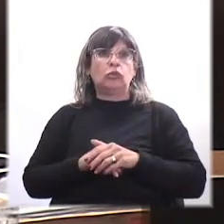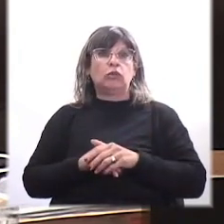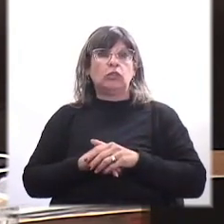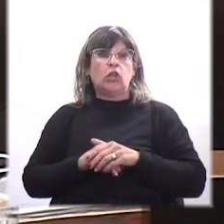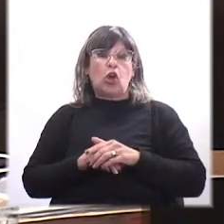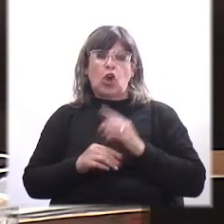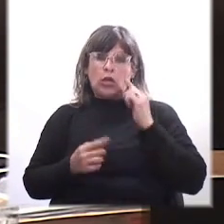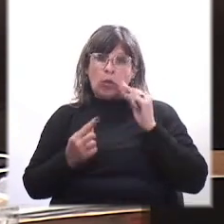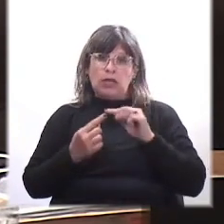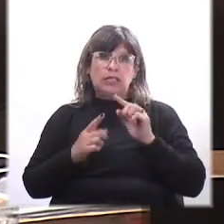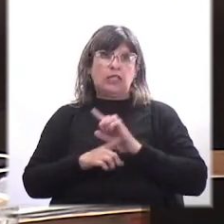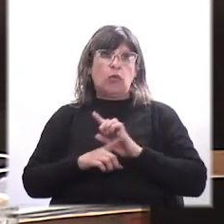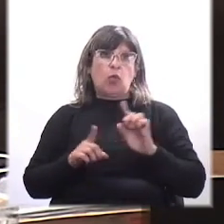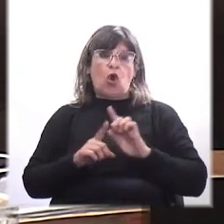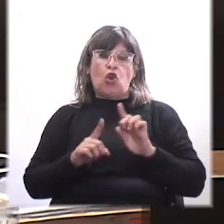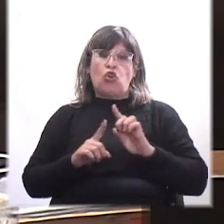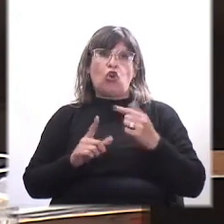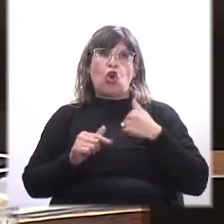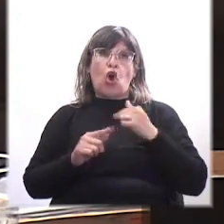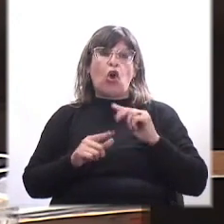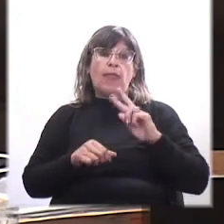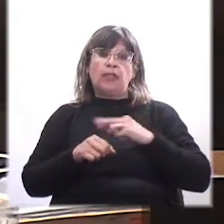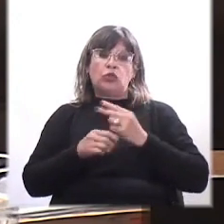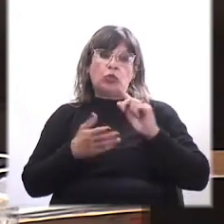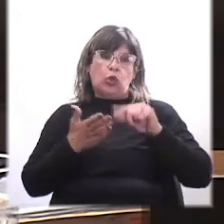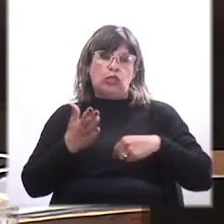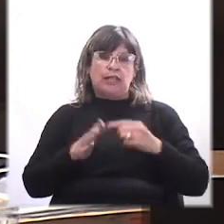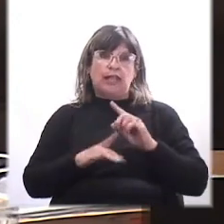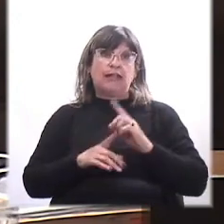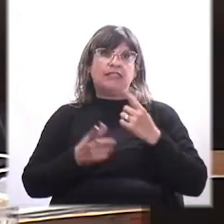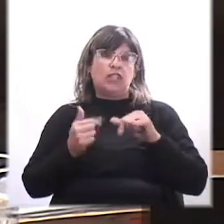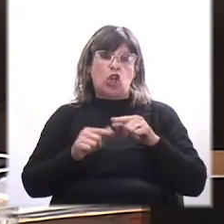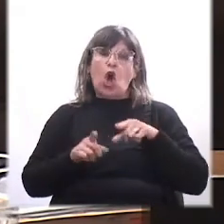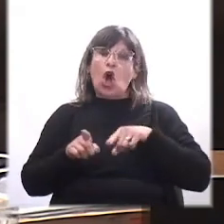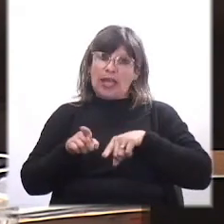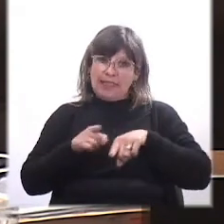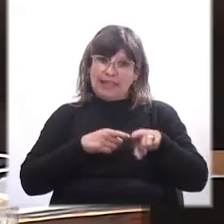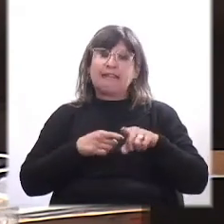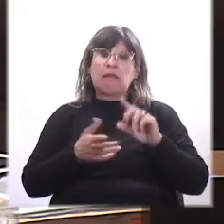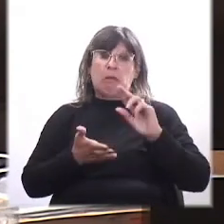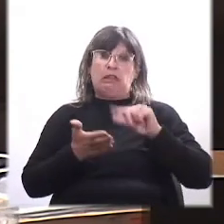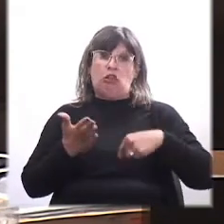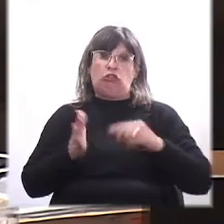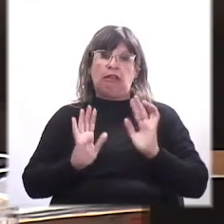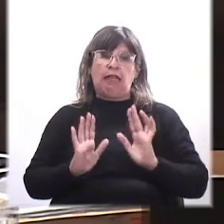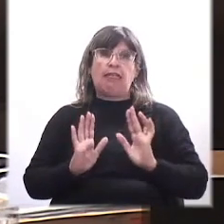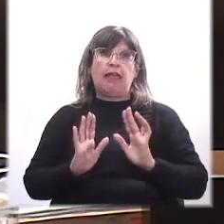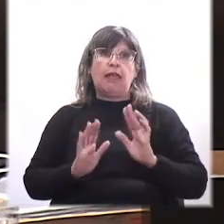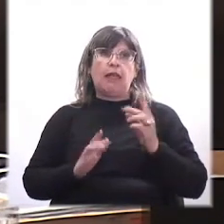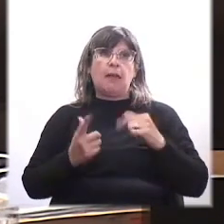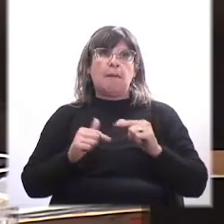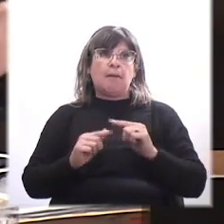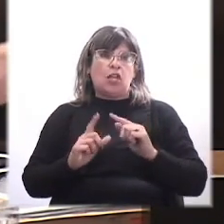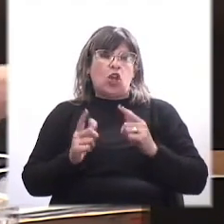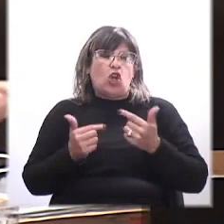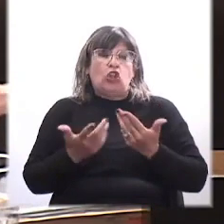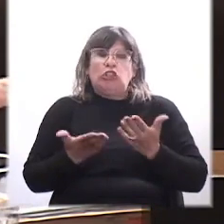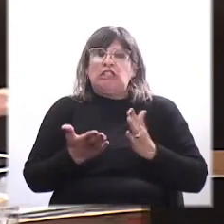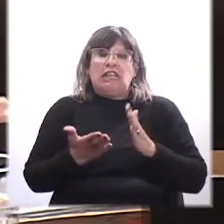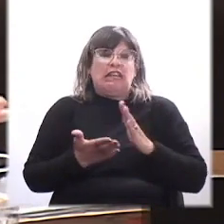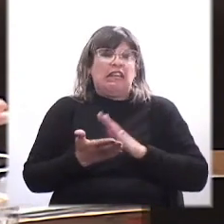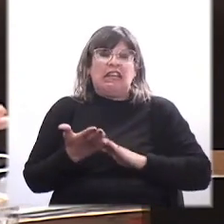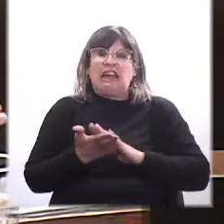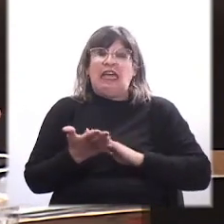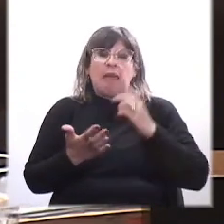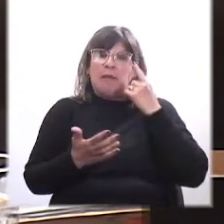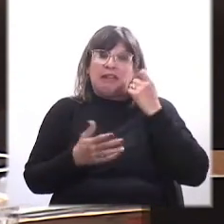la intención de no ser subcontratada, sino ser directamente contratada. Pero al no tener ningún tipo de